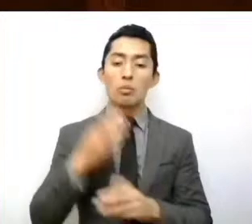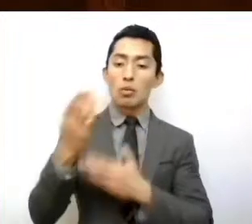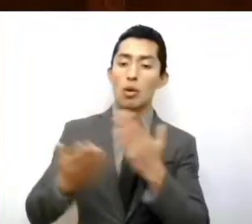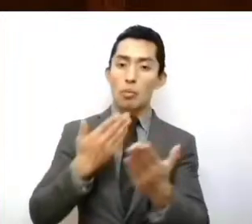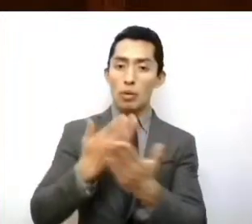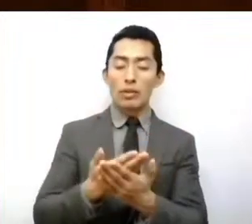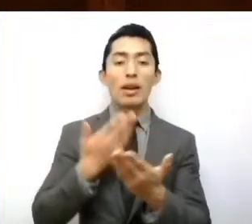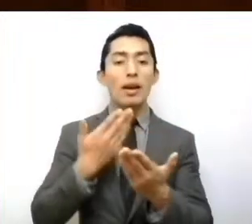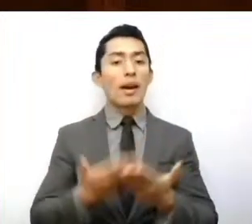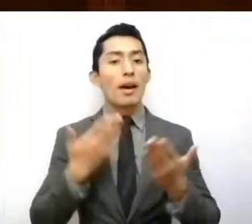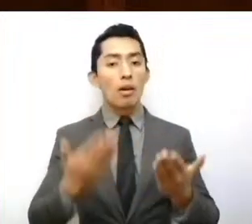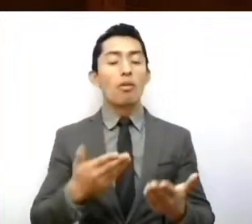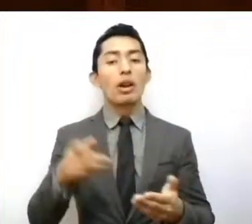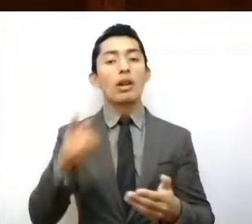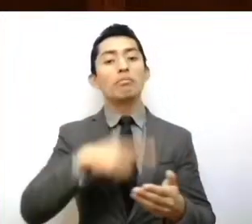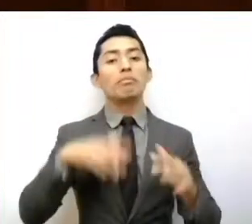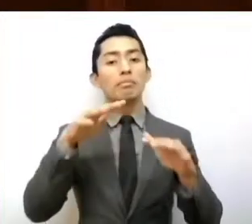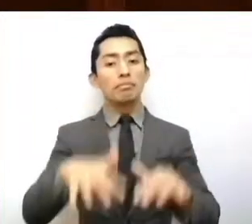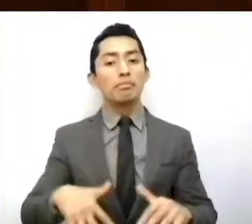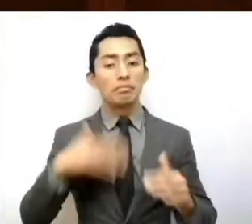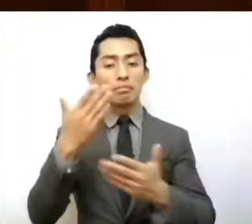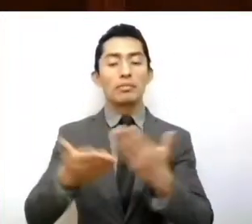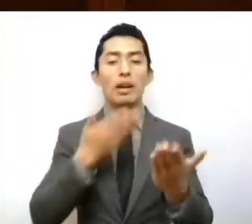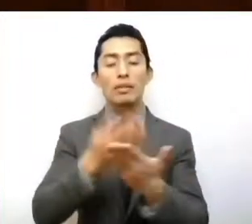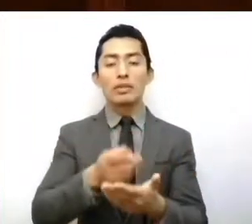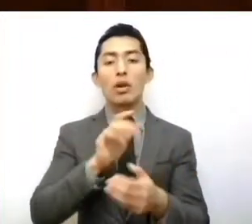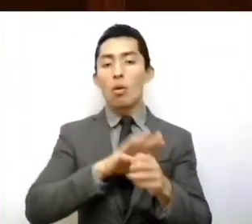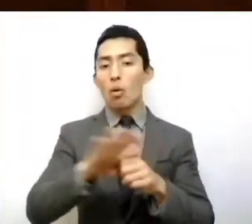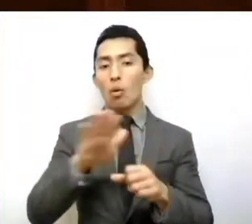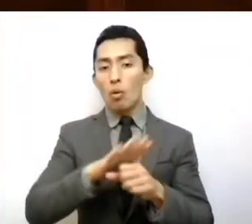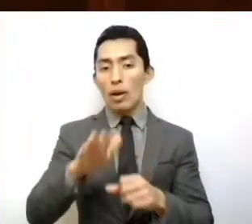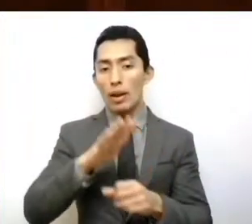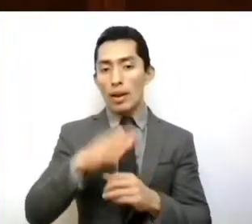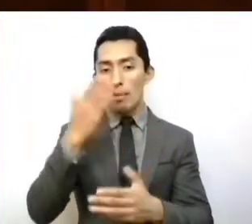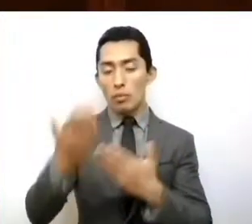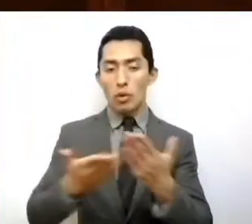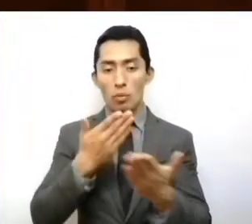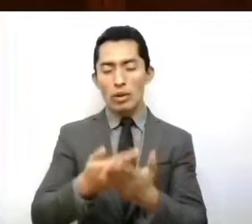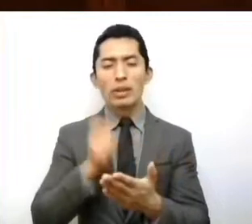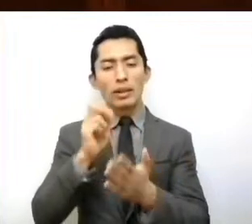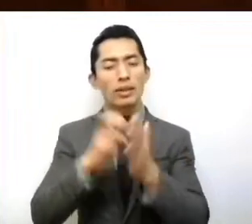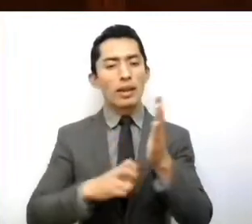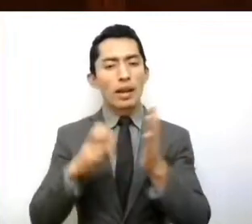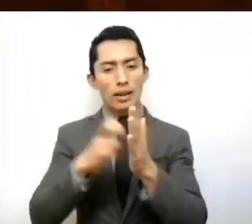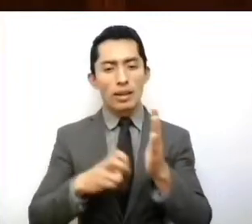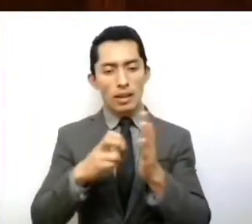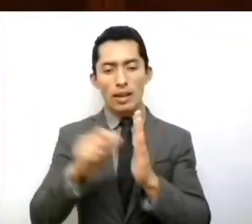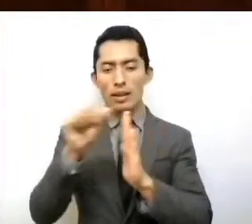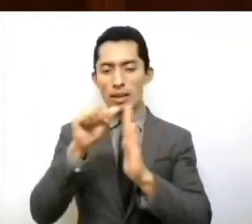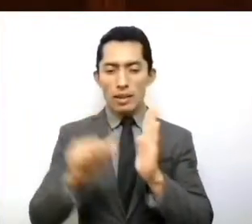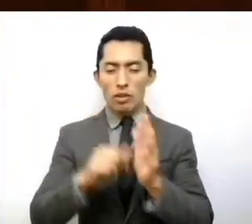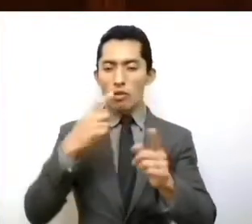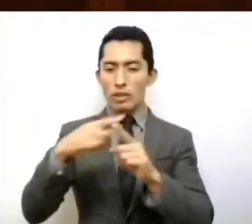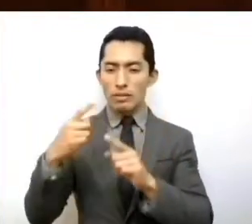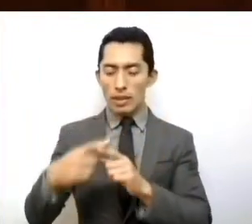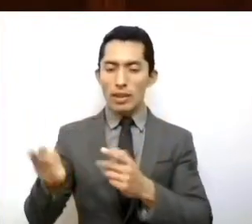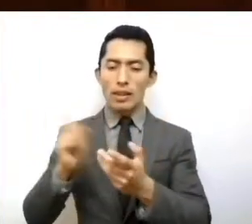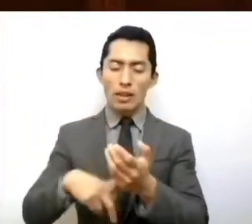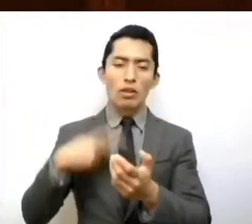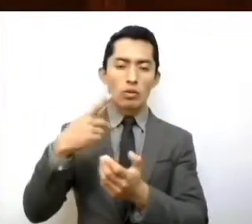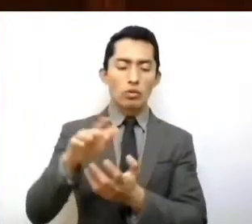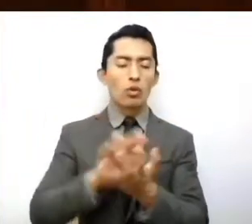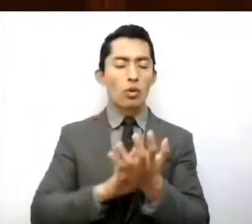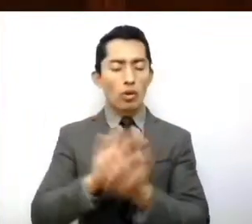somete a consideración de esta legislatura el siguiente proyecto de decreto, por el que se reforman diversos artículos de la Constitución